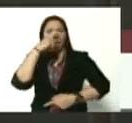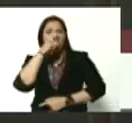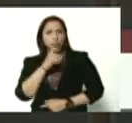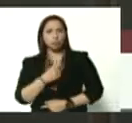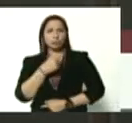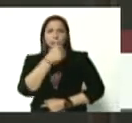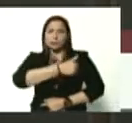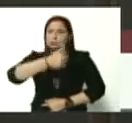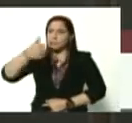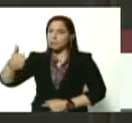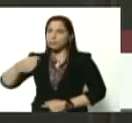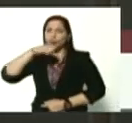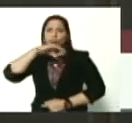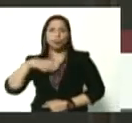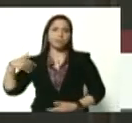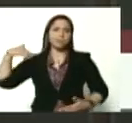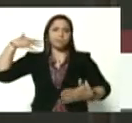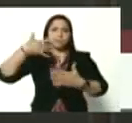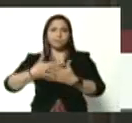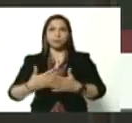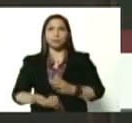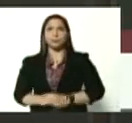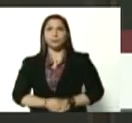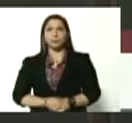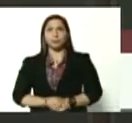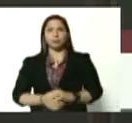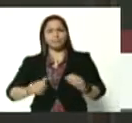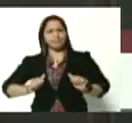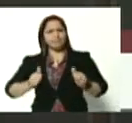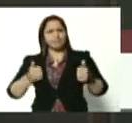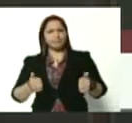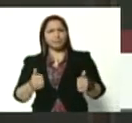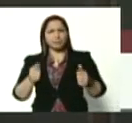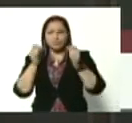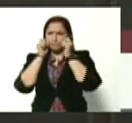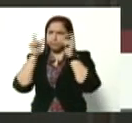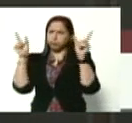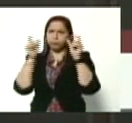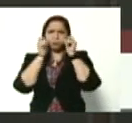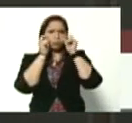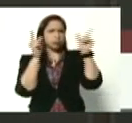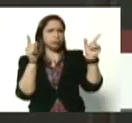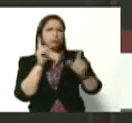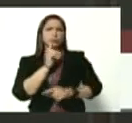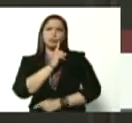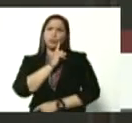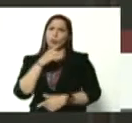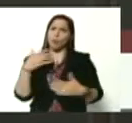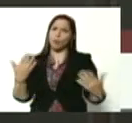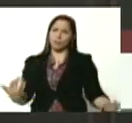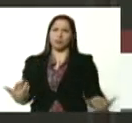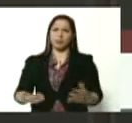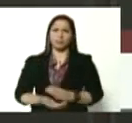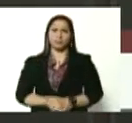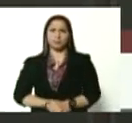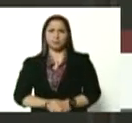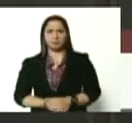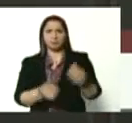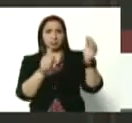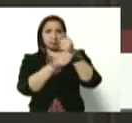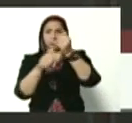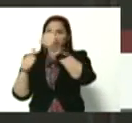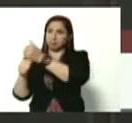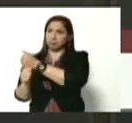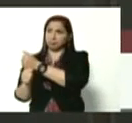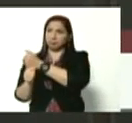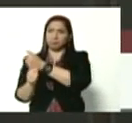momento y comienzan a aparecer nombres me enseña por aparecer episodios